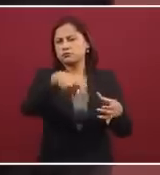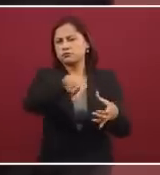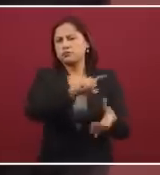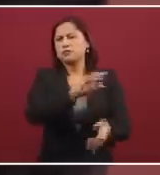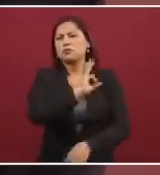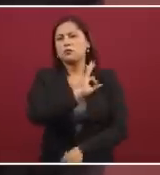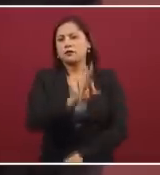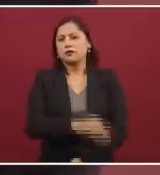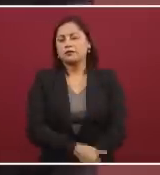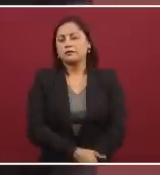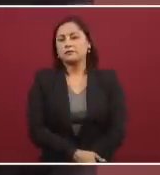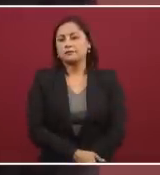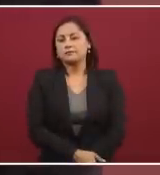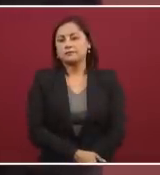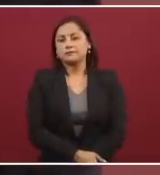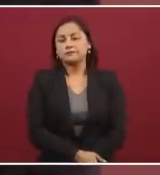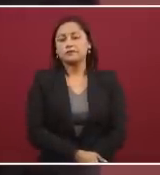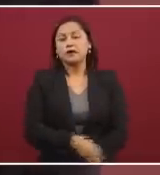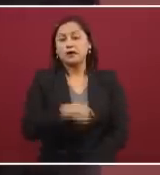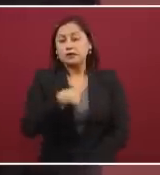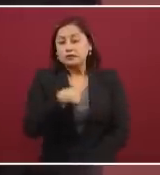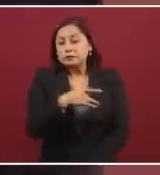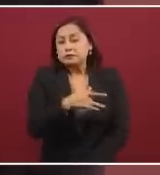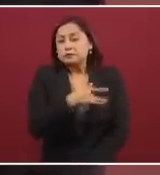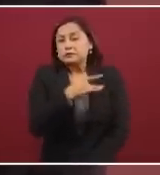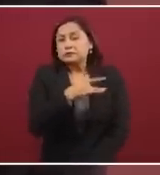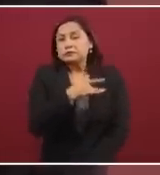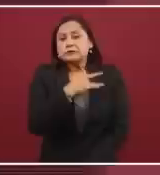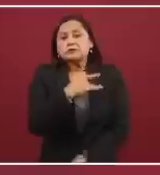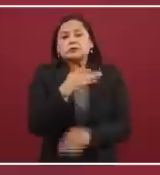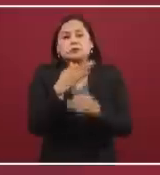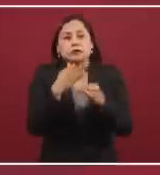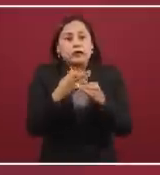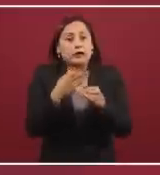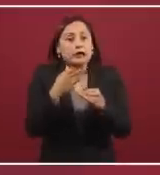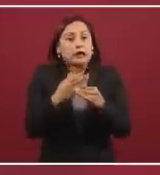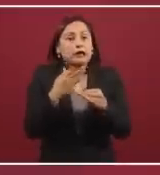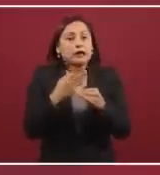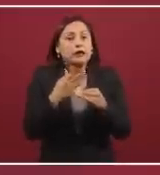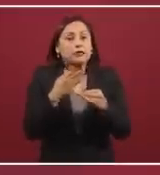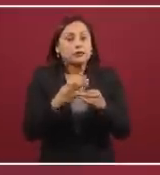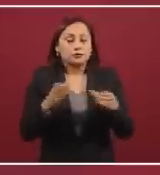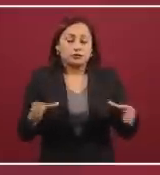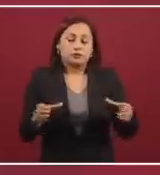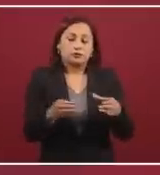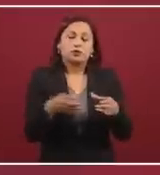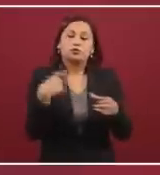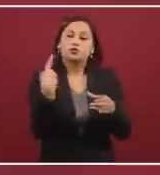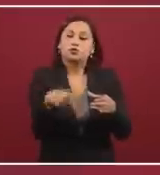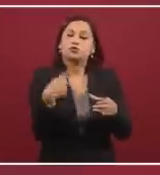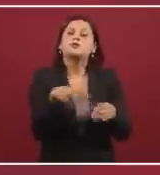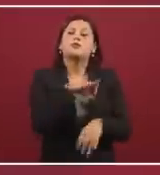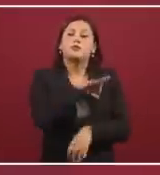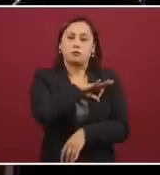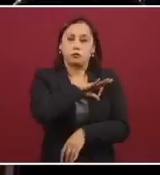y creo que es un buen momento del poder judicial insisto